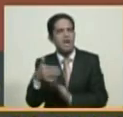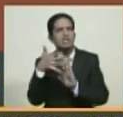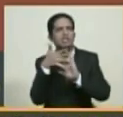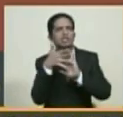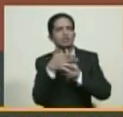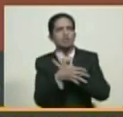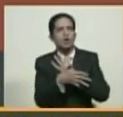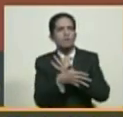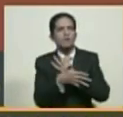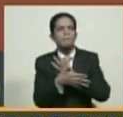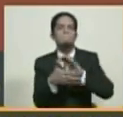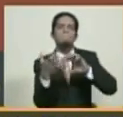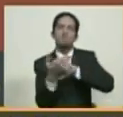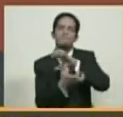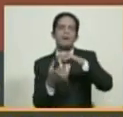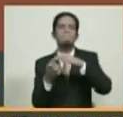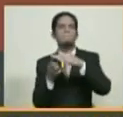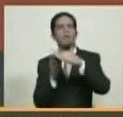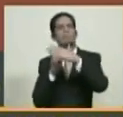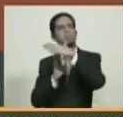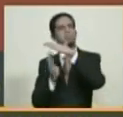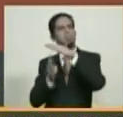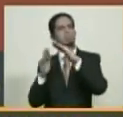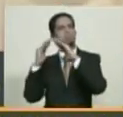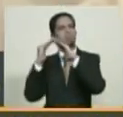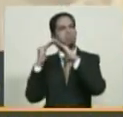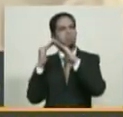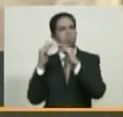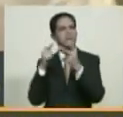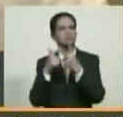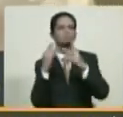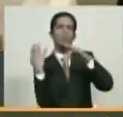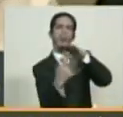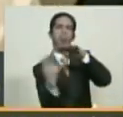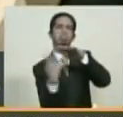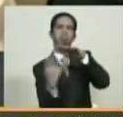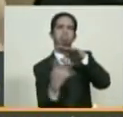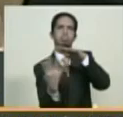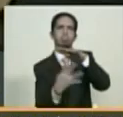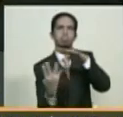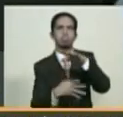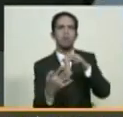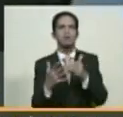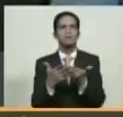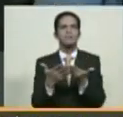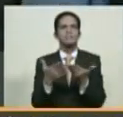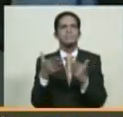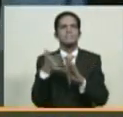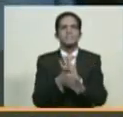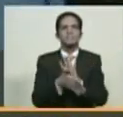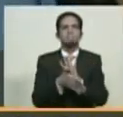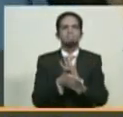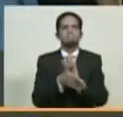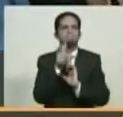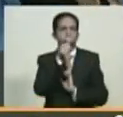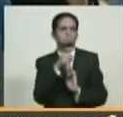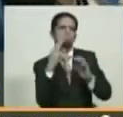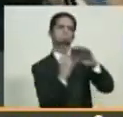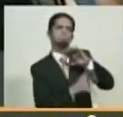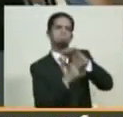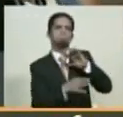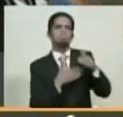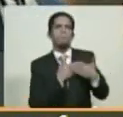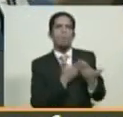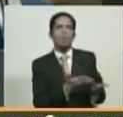de refugiados, en materia de desplazados internos, en materia de migrantes